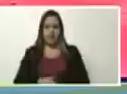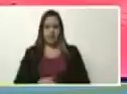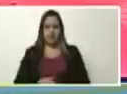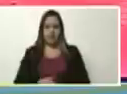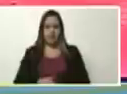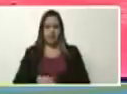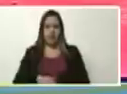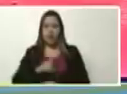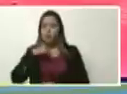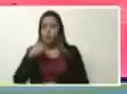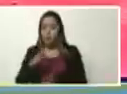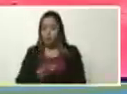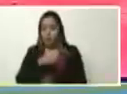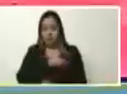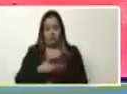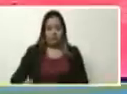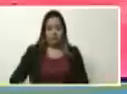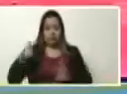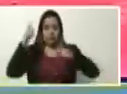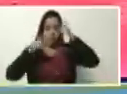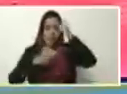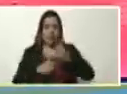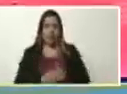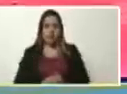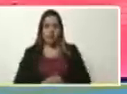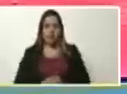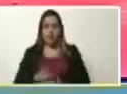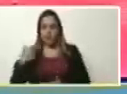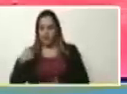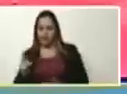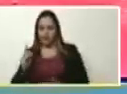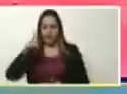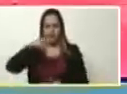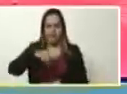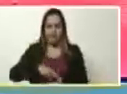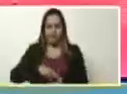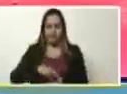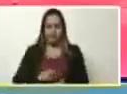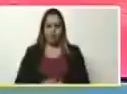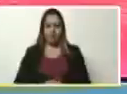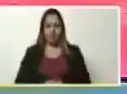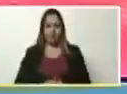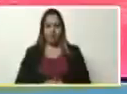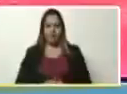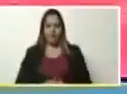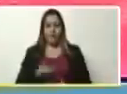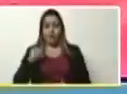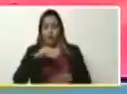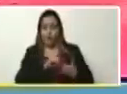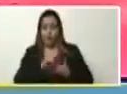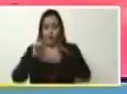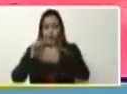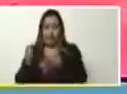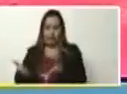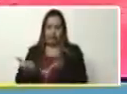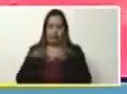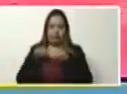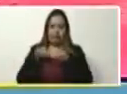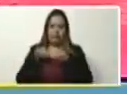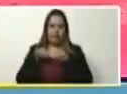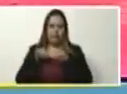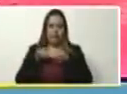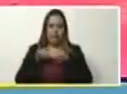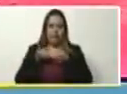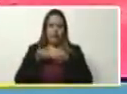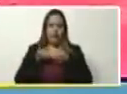nuestro comandante y me toca llegar aquí y ponerme al frente y tomar su bandera,